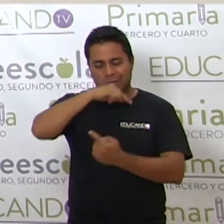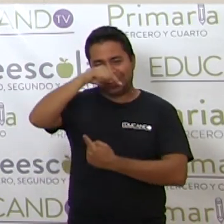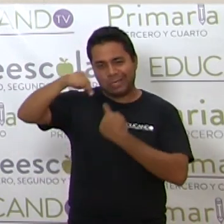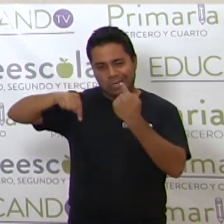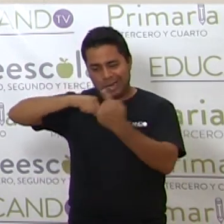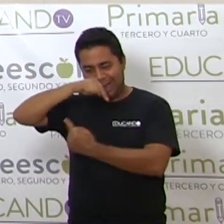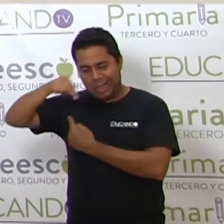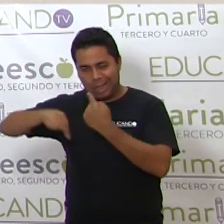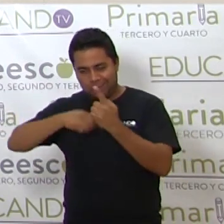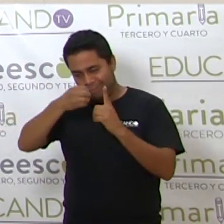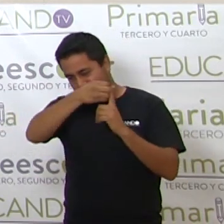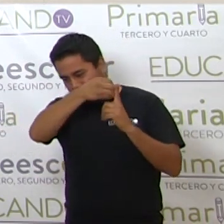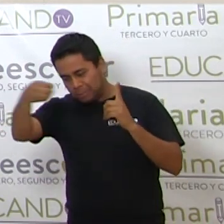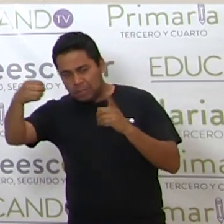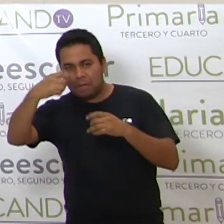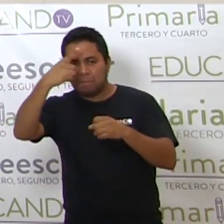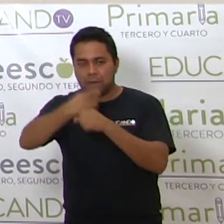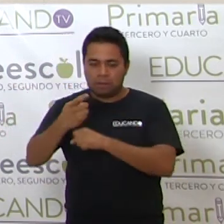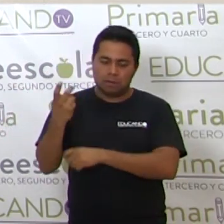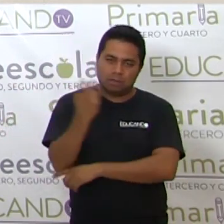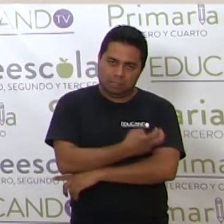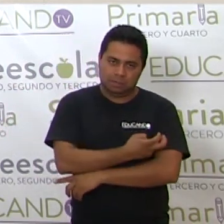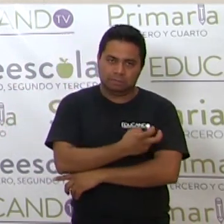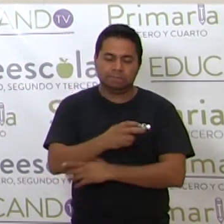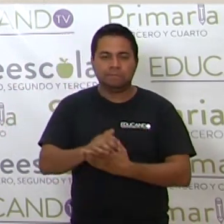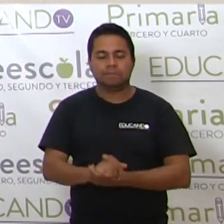tendría que ir primero éste